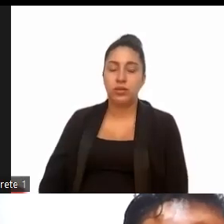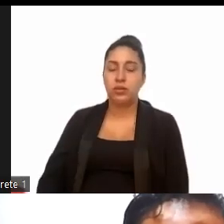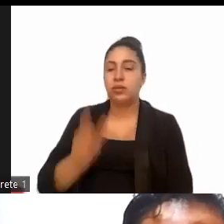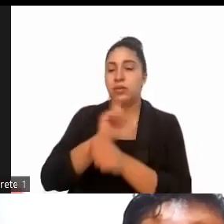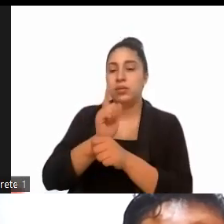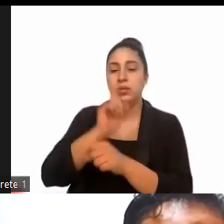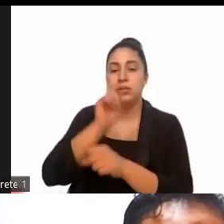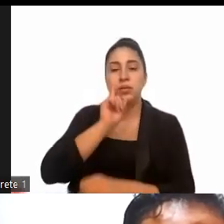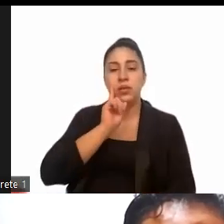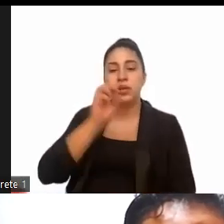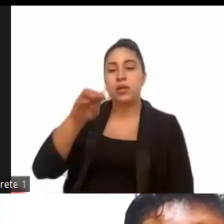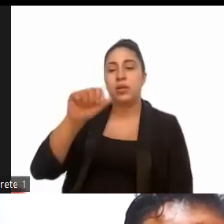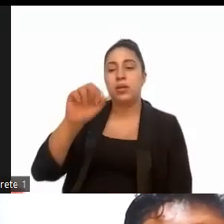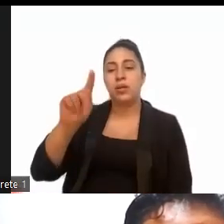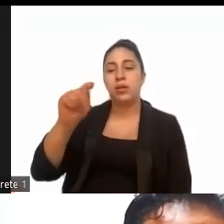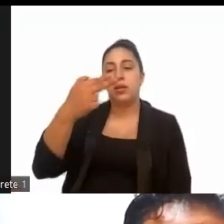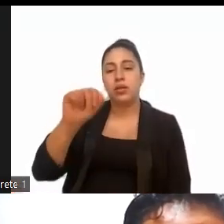Pérez.